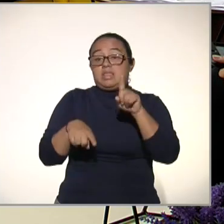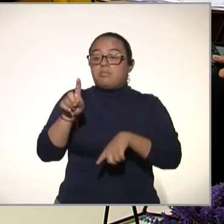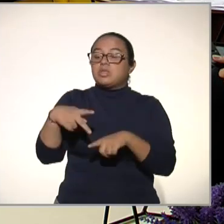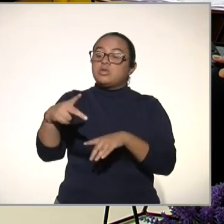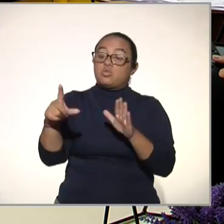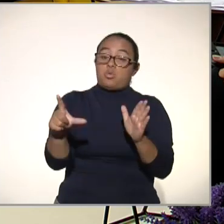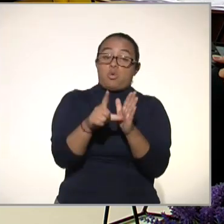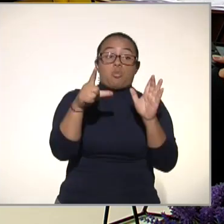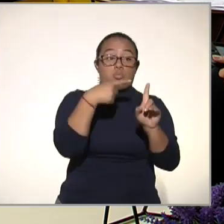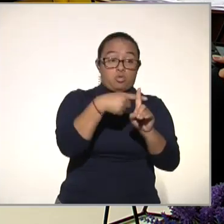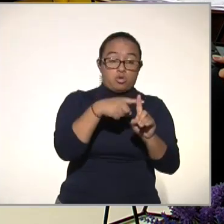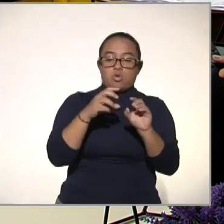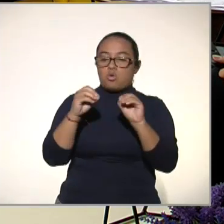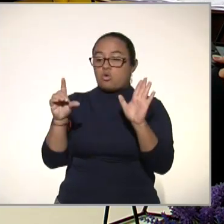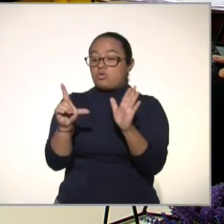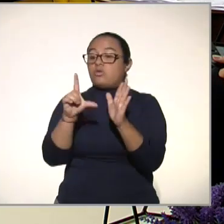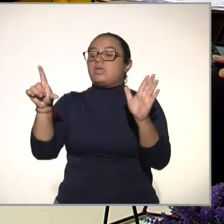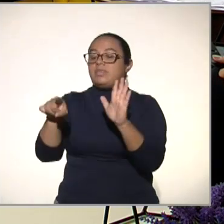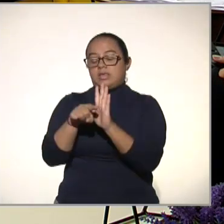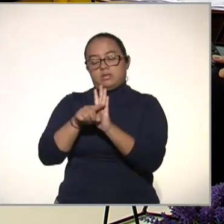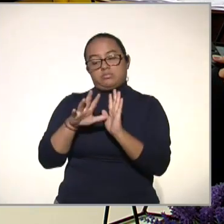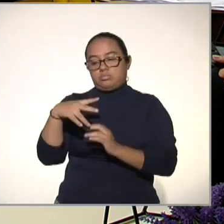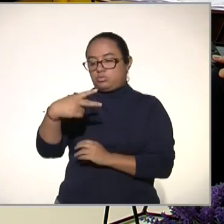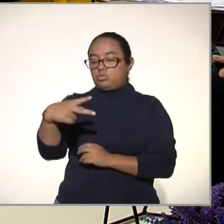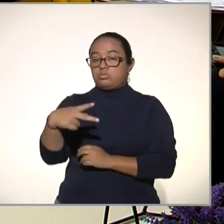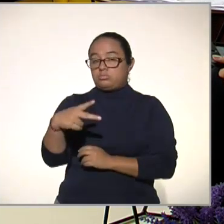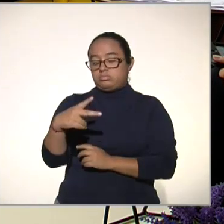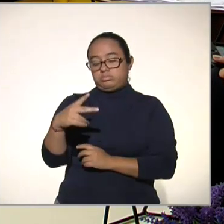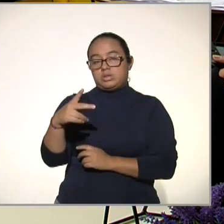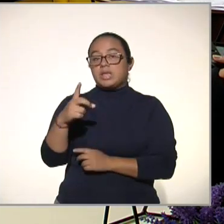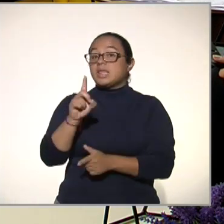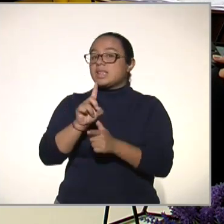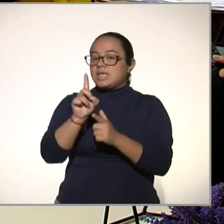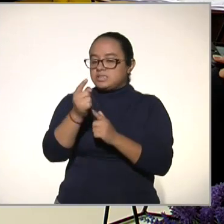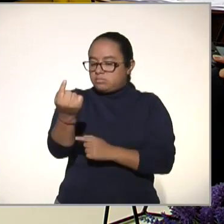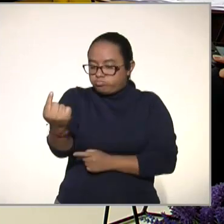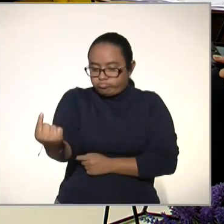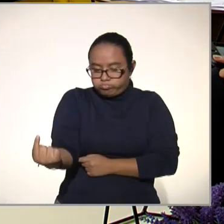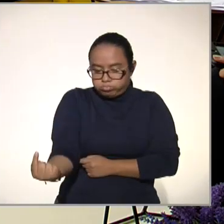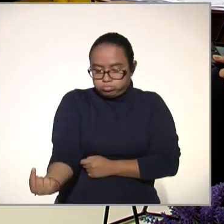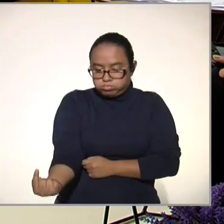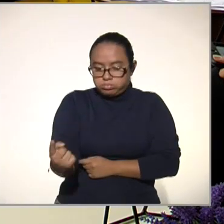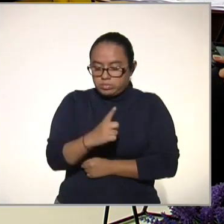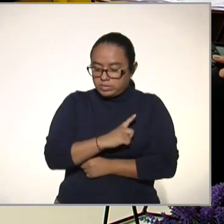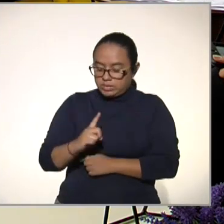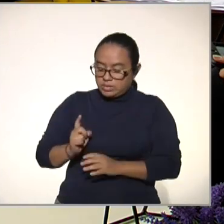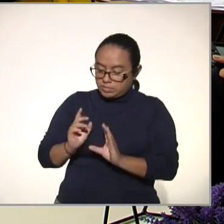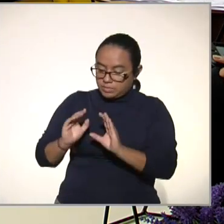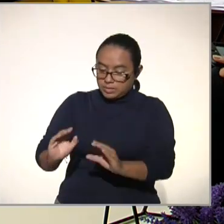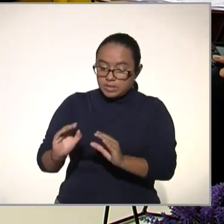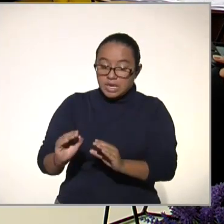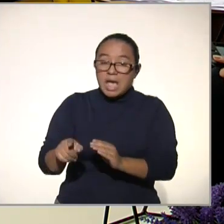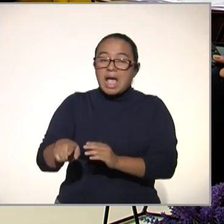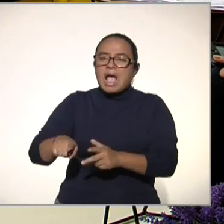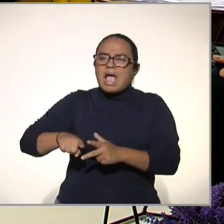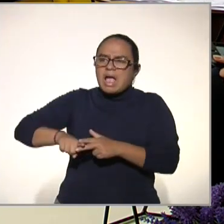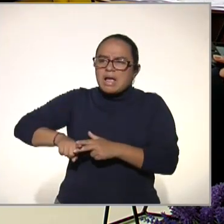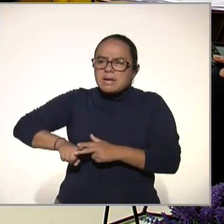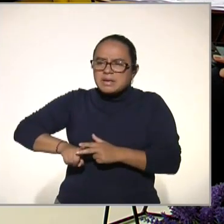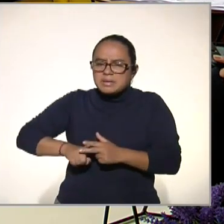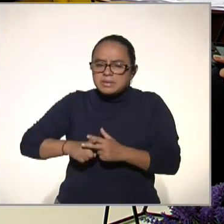de la persona, y eso se puede aprender desde muy pequeños, desde que empiezan